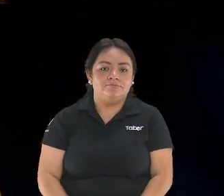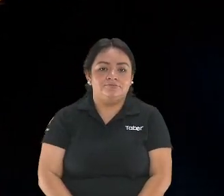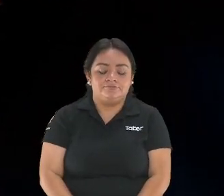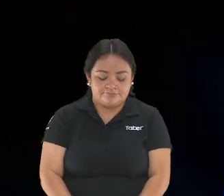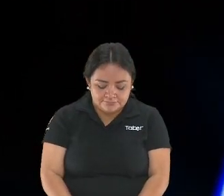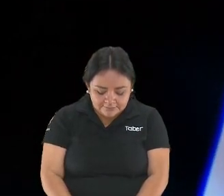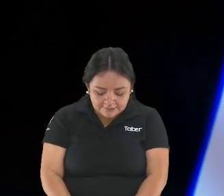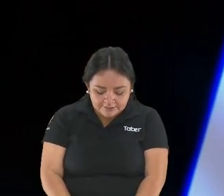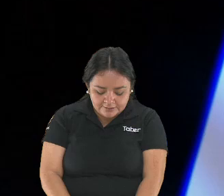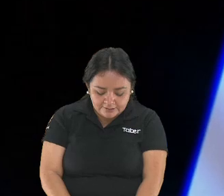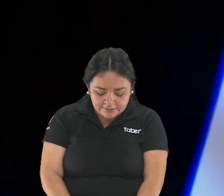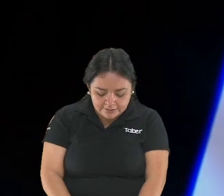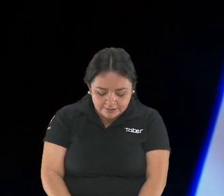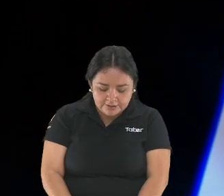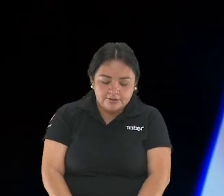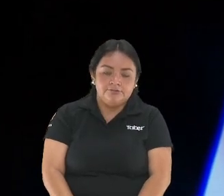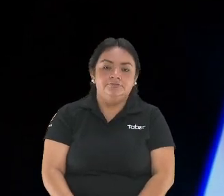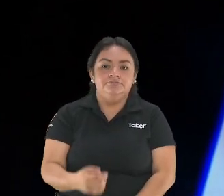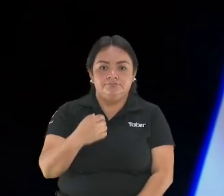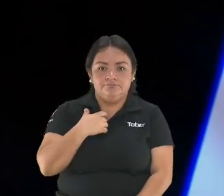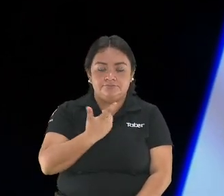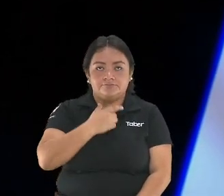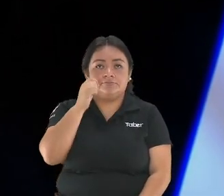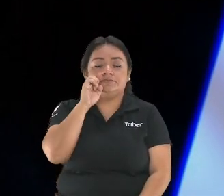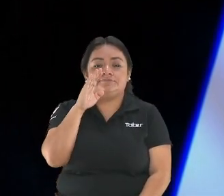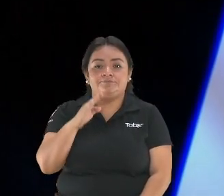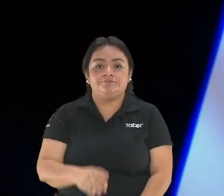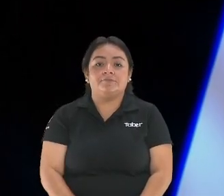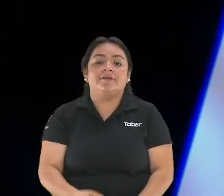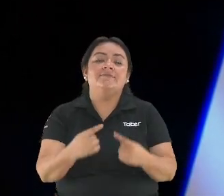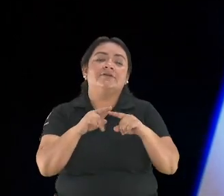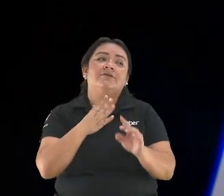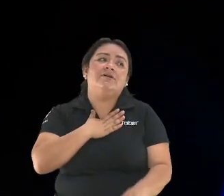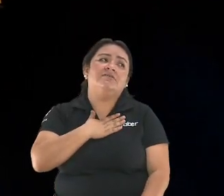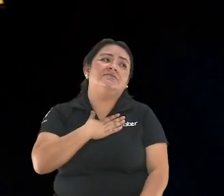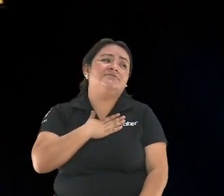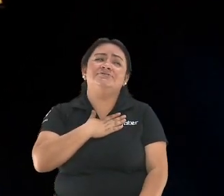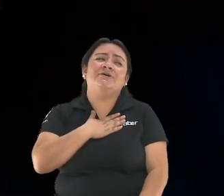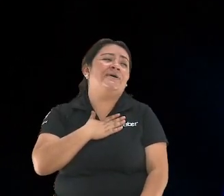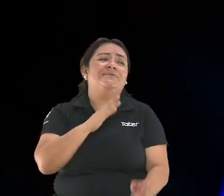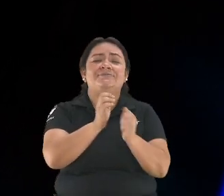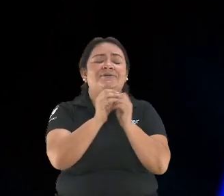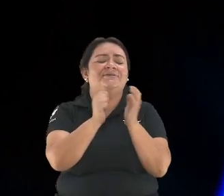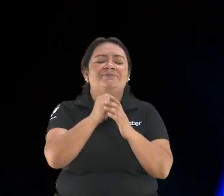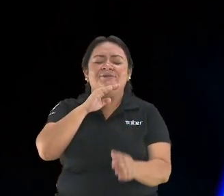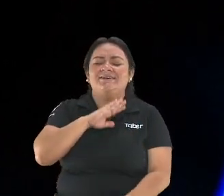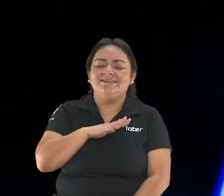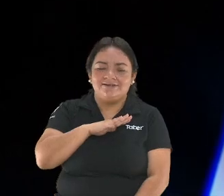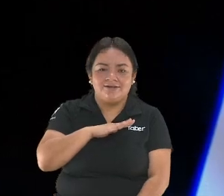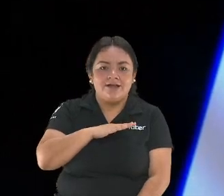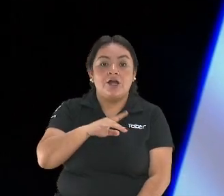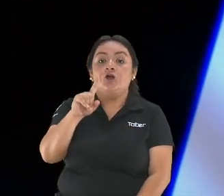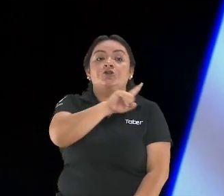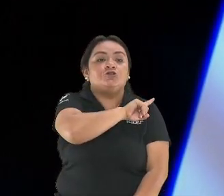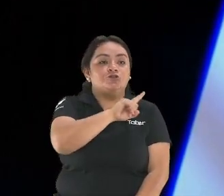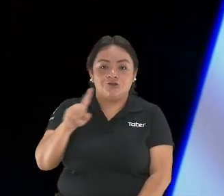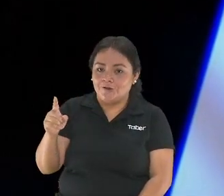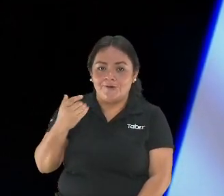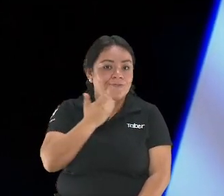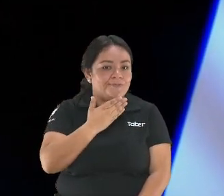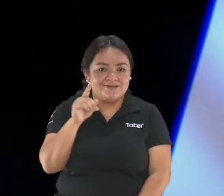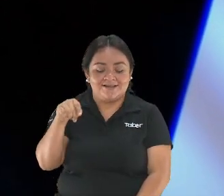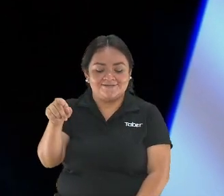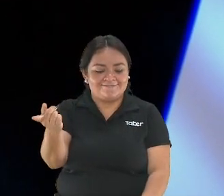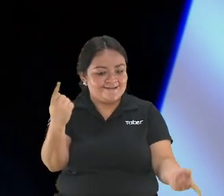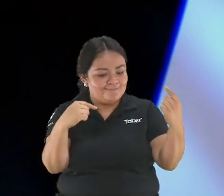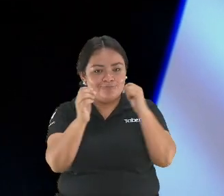no van a dejar de venir pruebas y no me diga eso que me desanimo no van a dejar